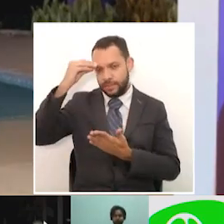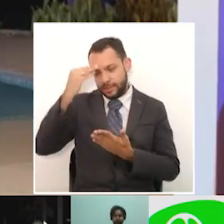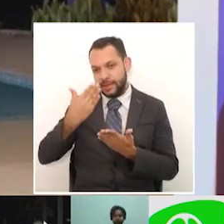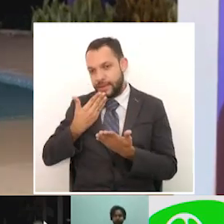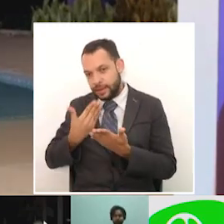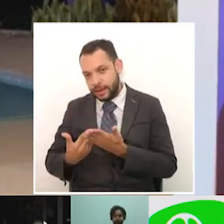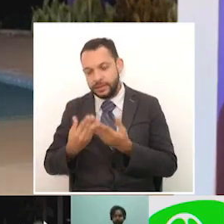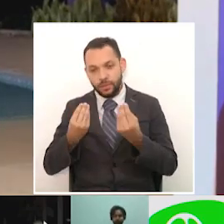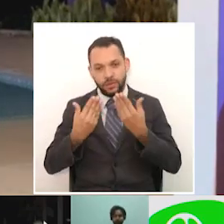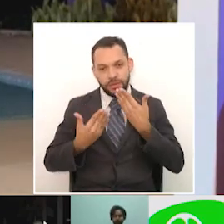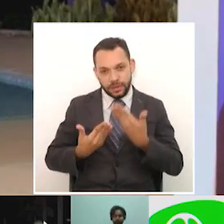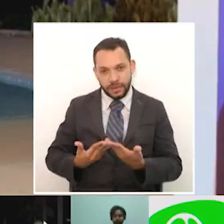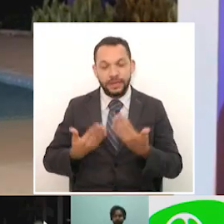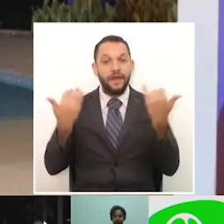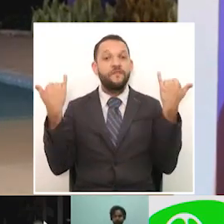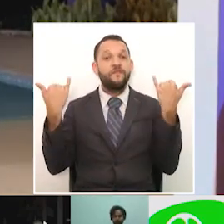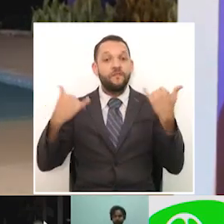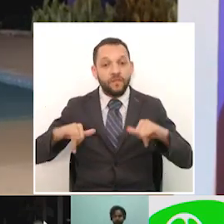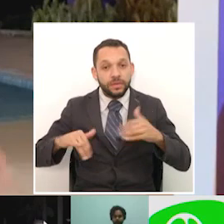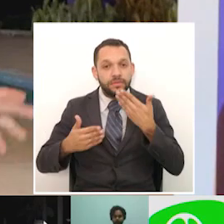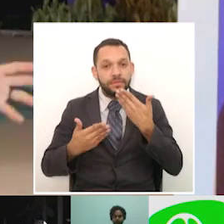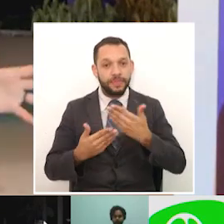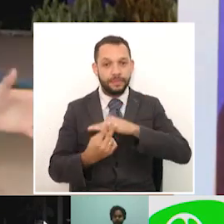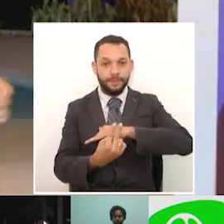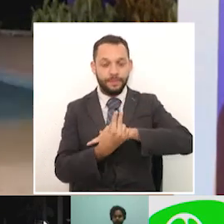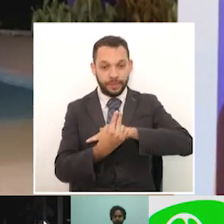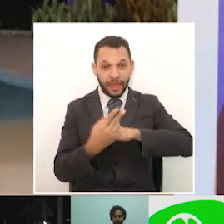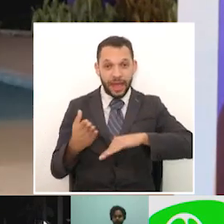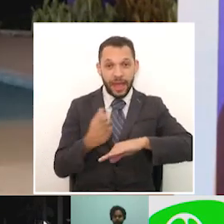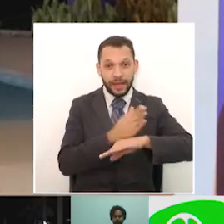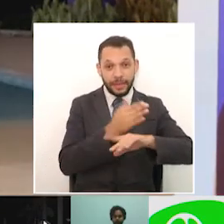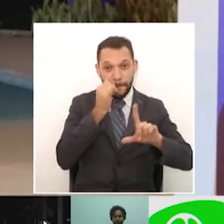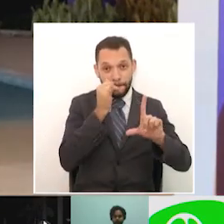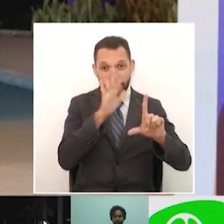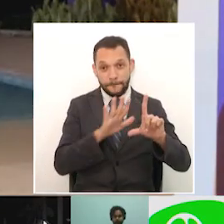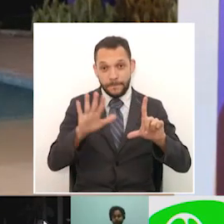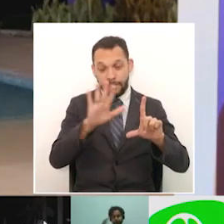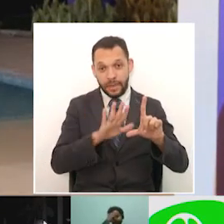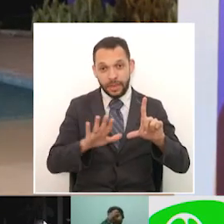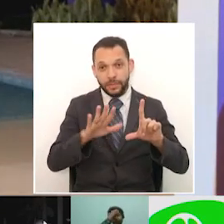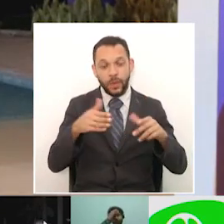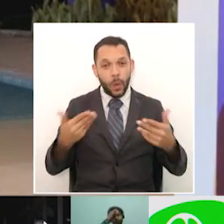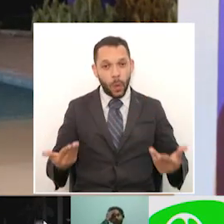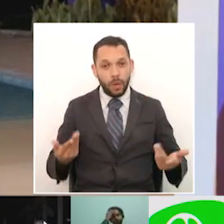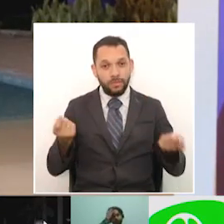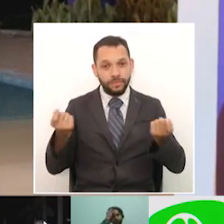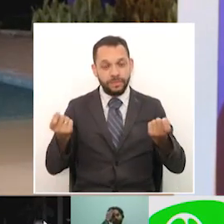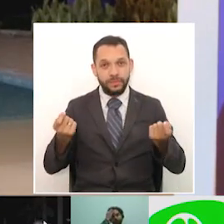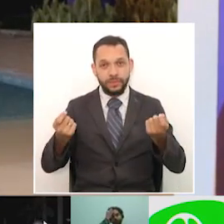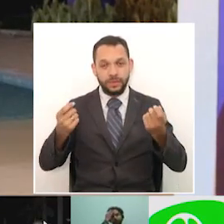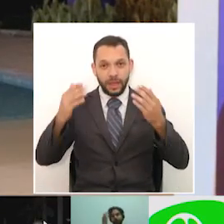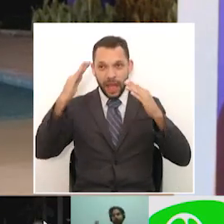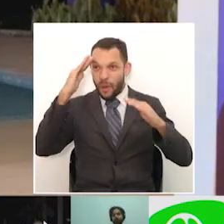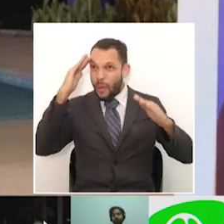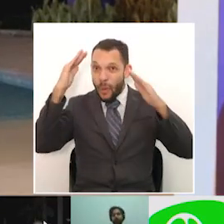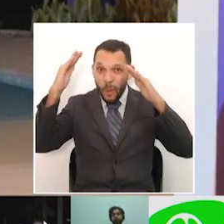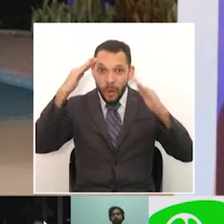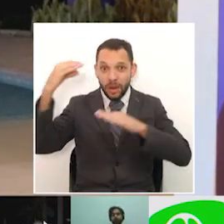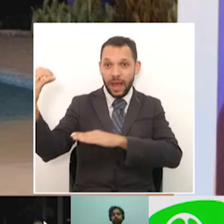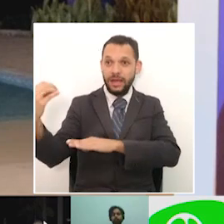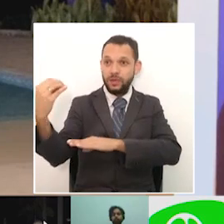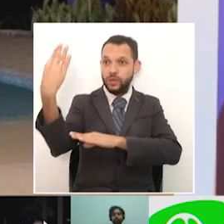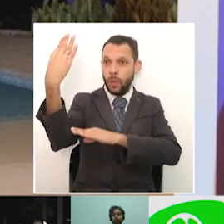Debemos despedir a todos ustedes. Muchas gracias. Vamos a ir con una nota donde tú mismo, Padre, nos enseñas a hacer un saludo al sol, que es otra técnica y una